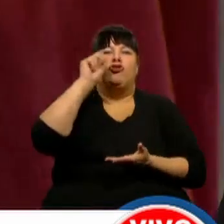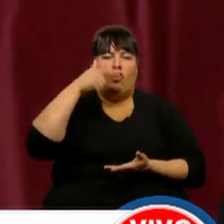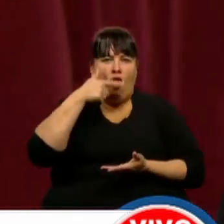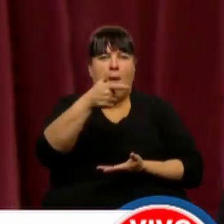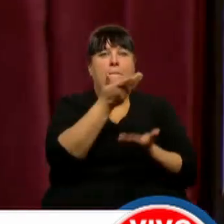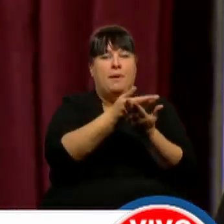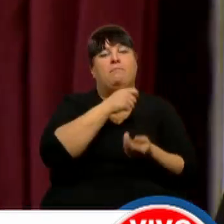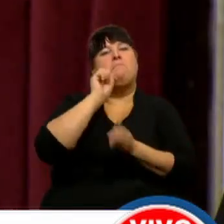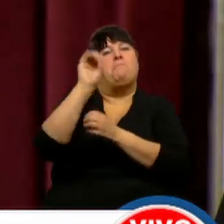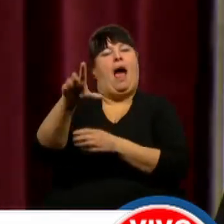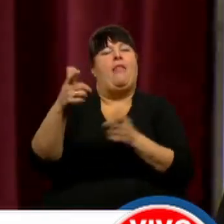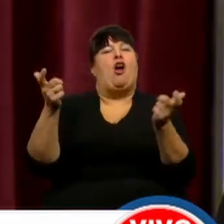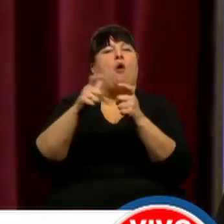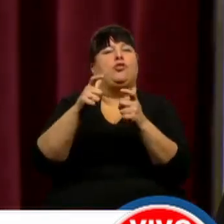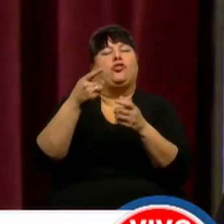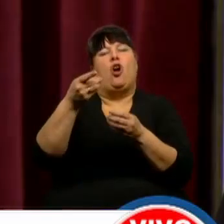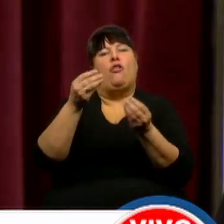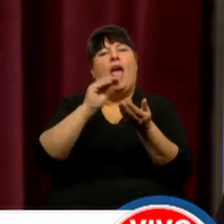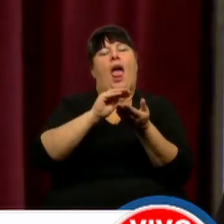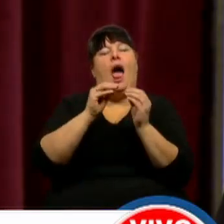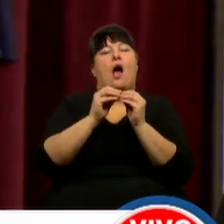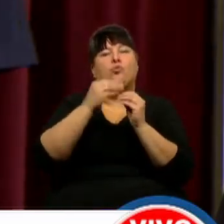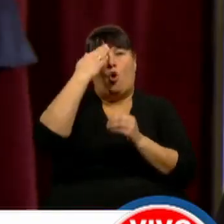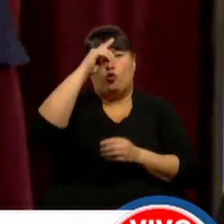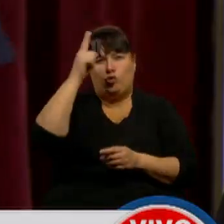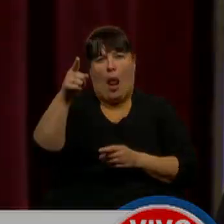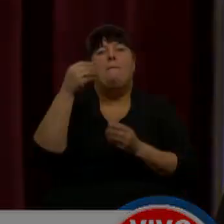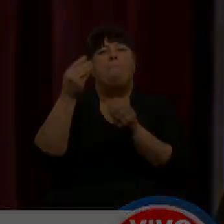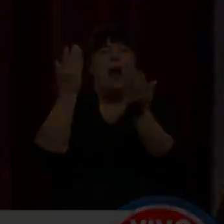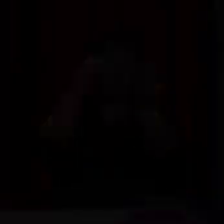La cuestión planteada será girada a la Comisión de Asuntos Constitucionales para su consideración.